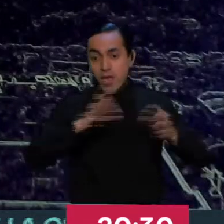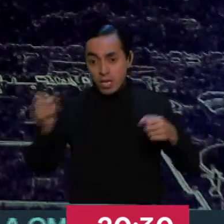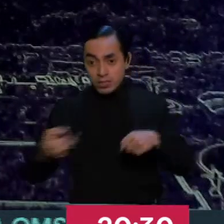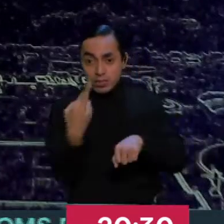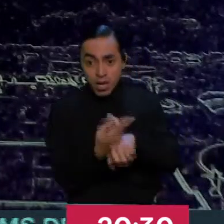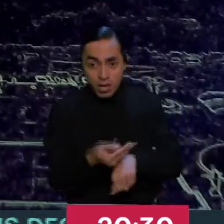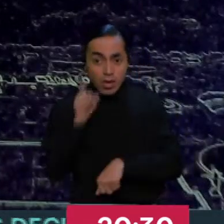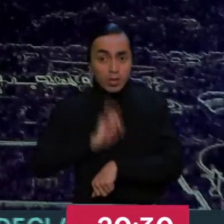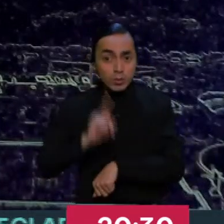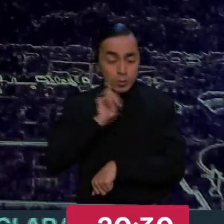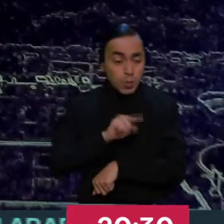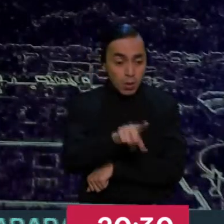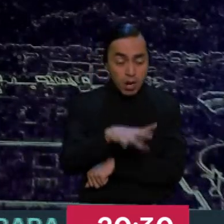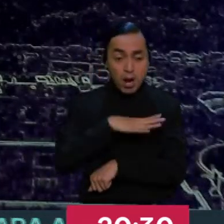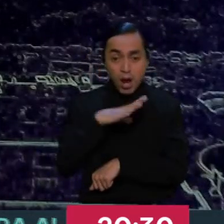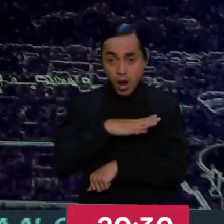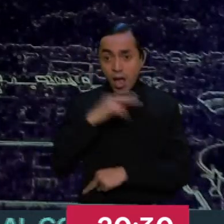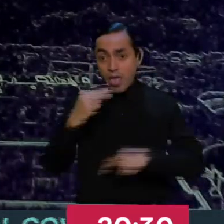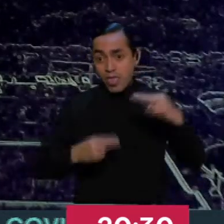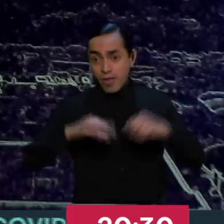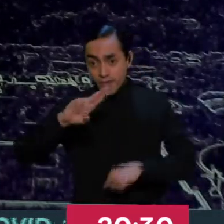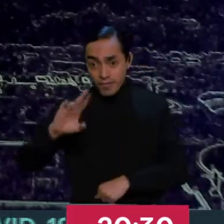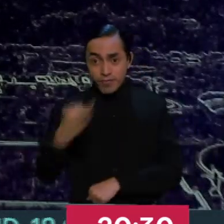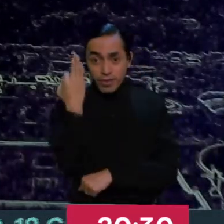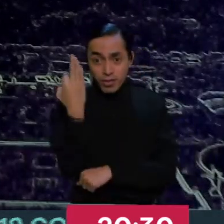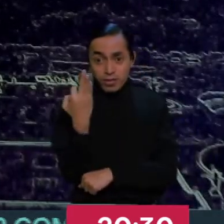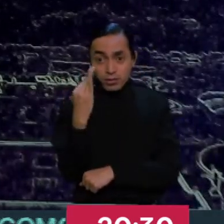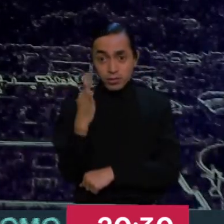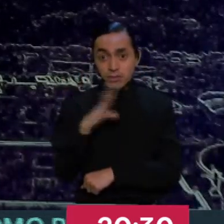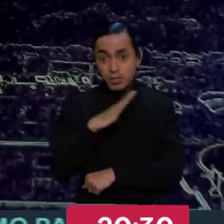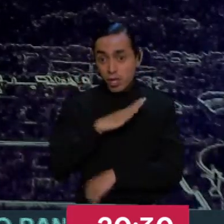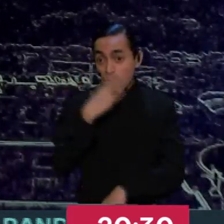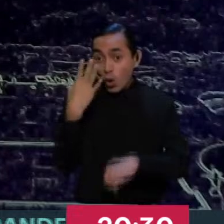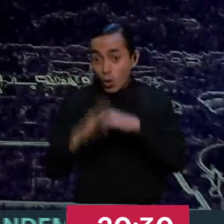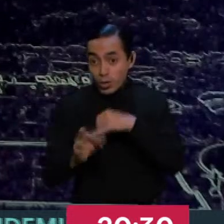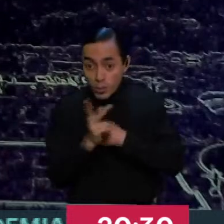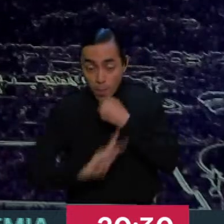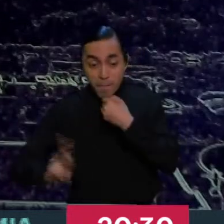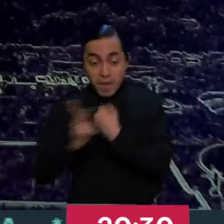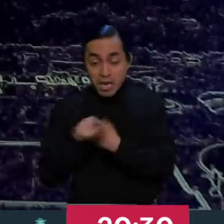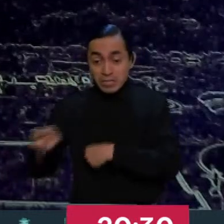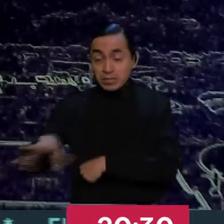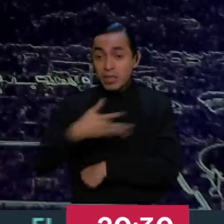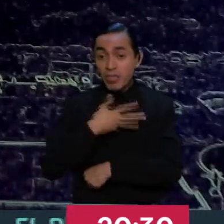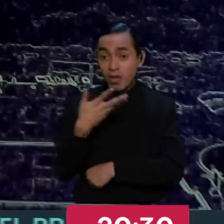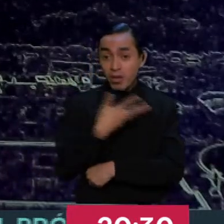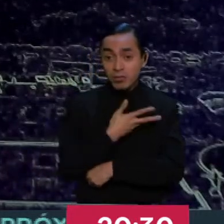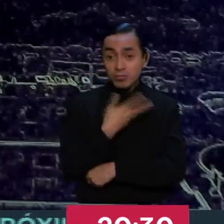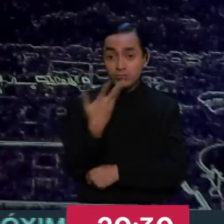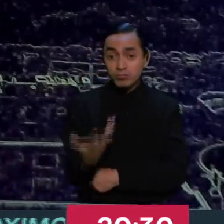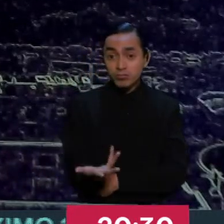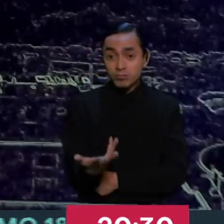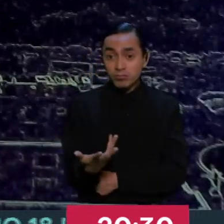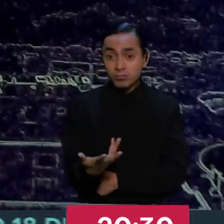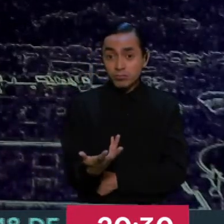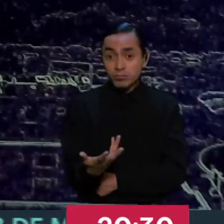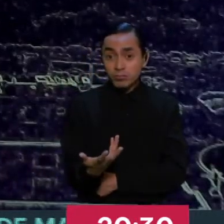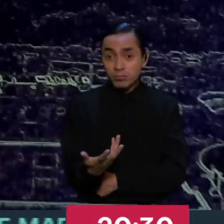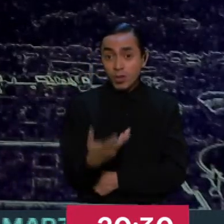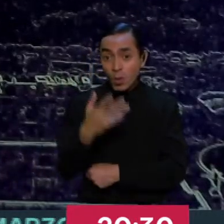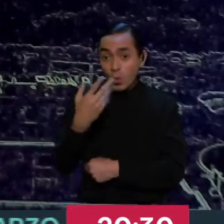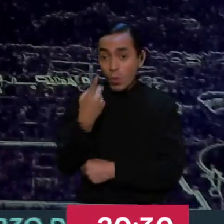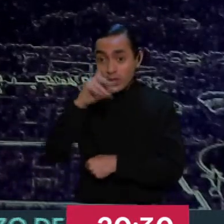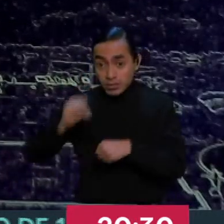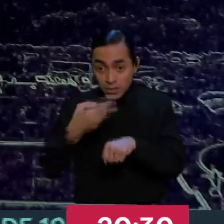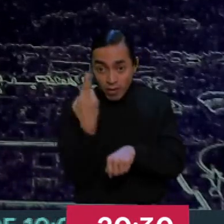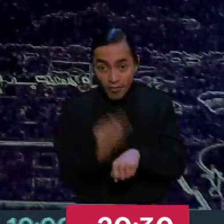de las Mujeres a nivel federal, ¿no? O sea, somos de los últimos países en tener una secretaría